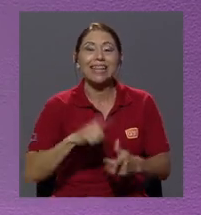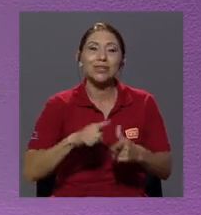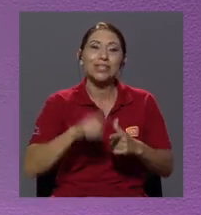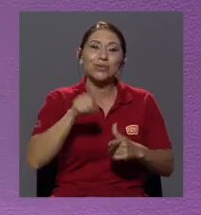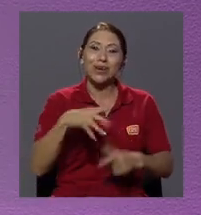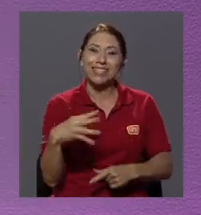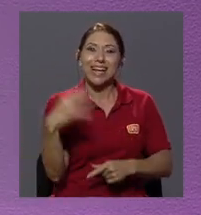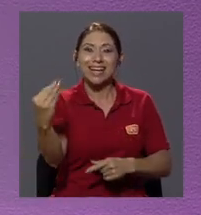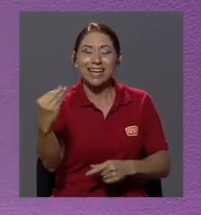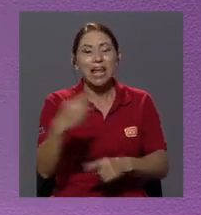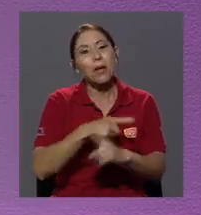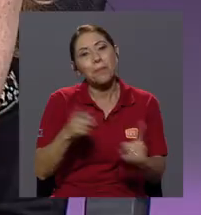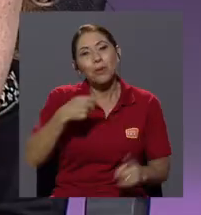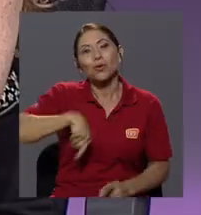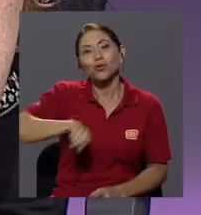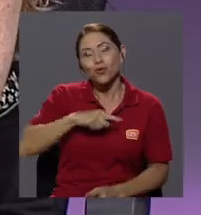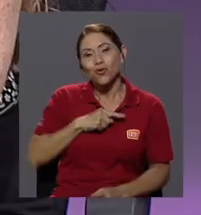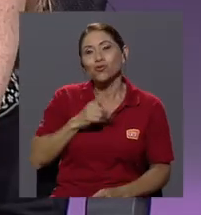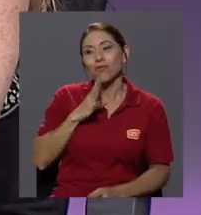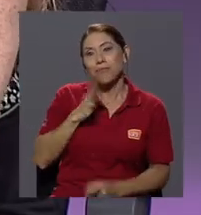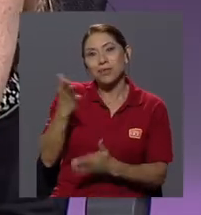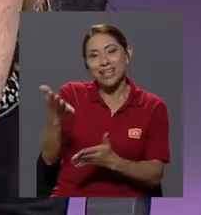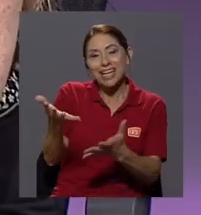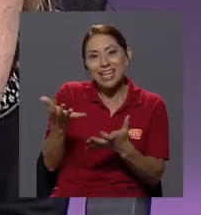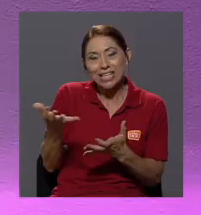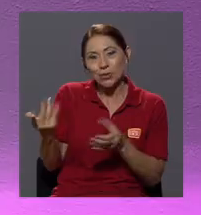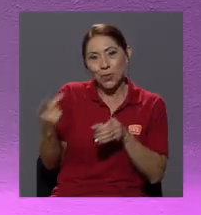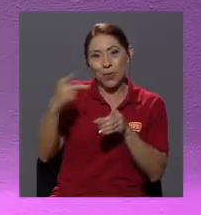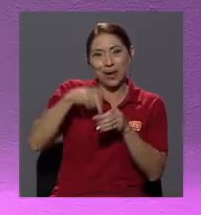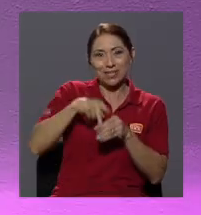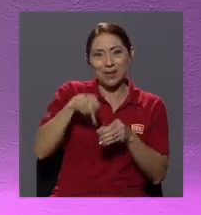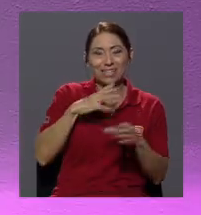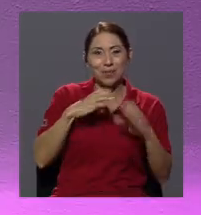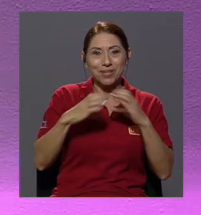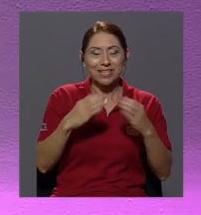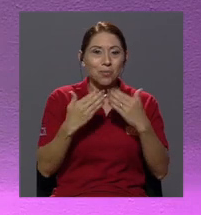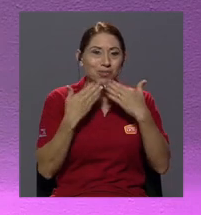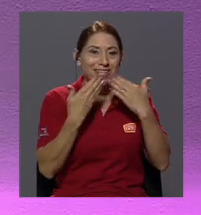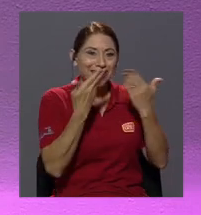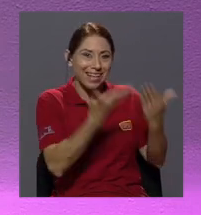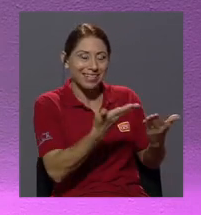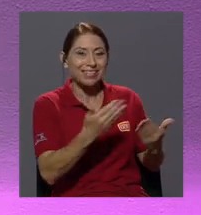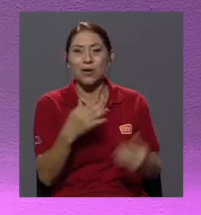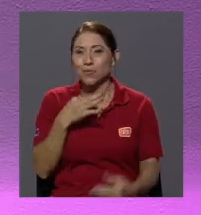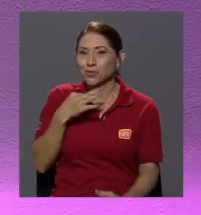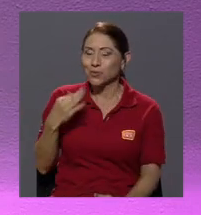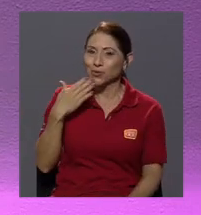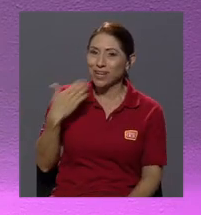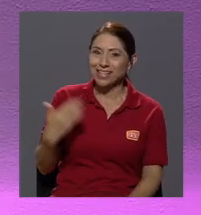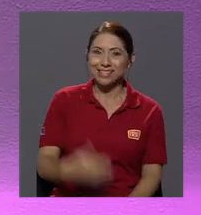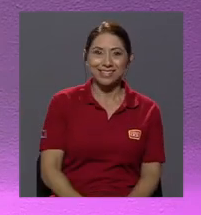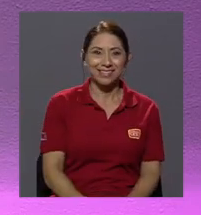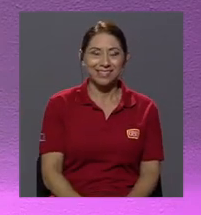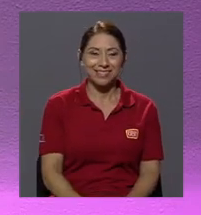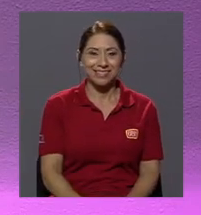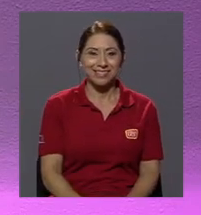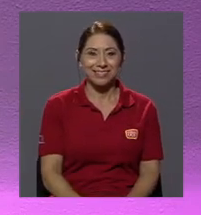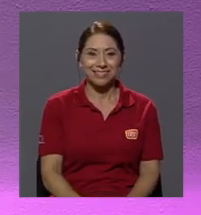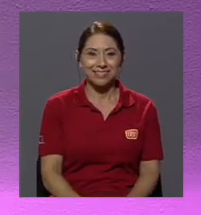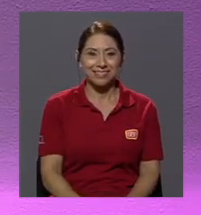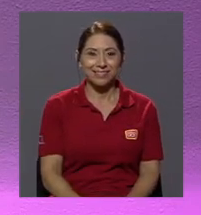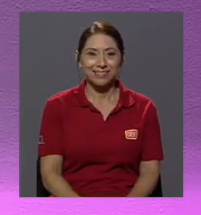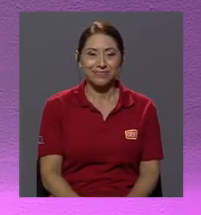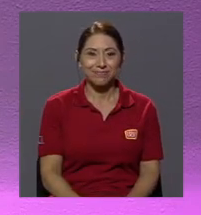de esta conversación muchísimas gracias revista gracias y nos despedimos hasta aquí el programa de palabras de mujer invitándolos